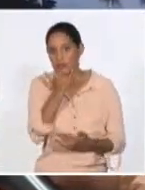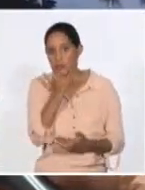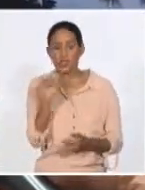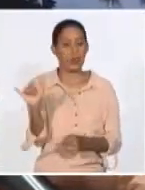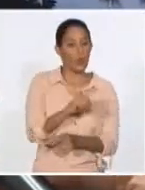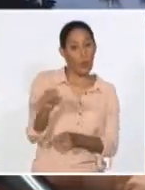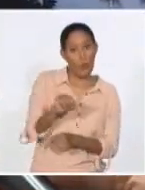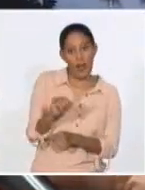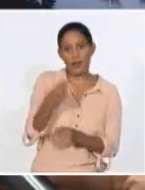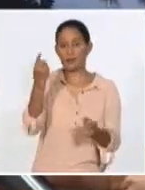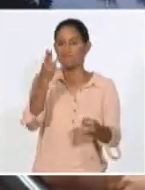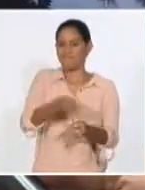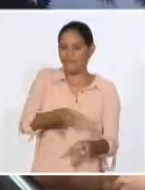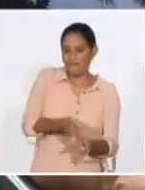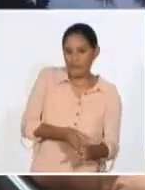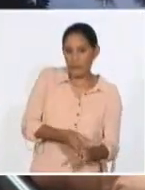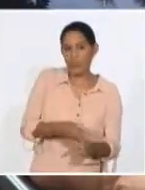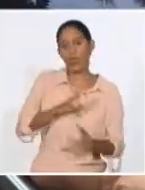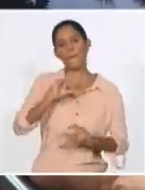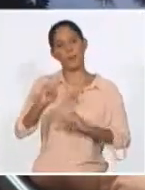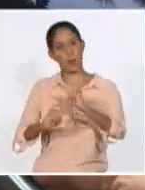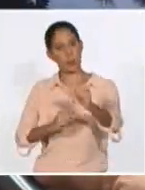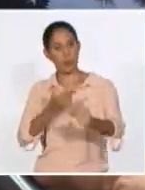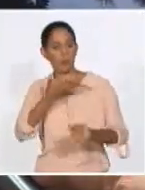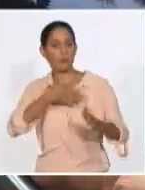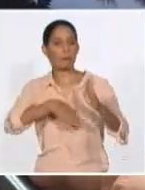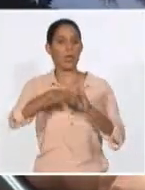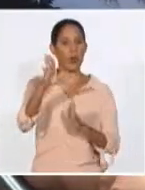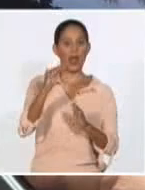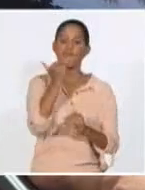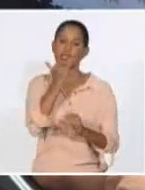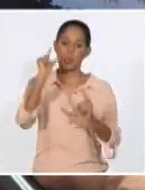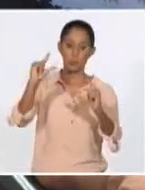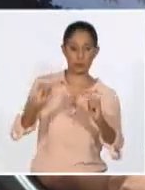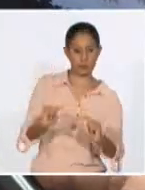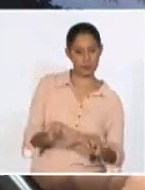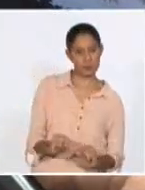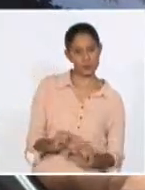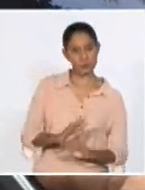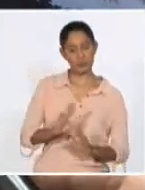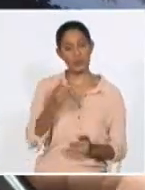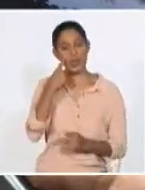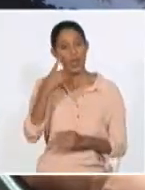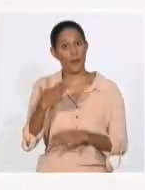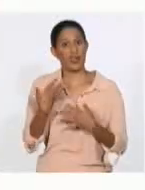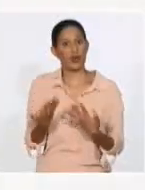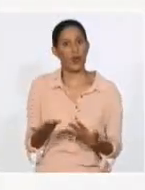medida que se pueda ir mejorando la la afectación puede ir disminuyendo pero en este momento las estimaciones que estamos haciendo son las que estoy explicando